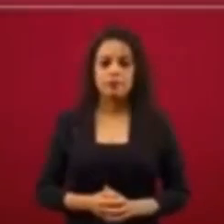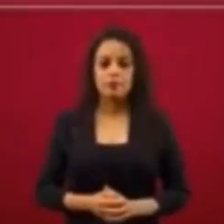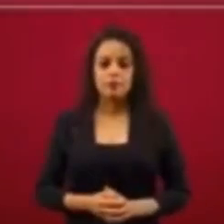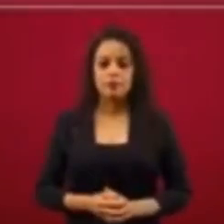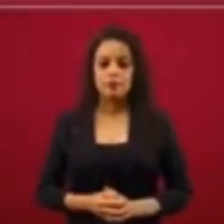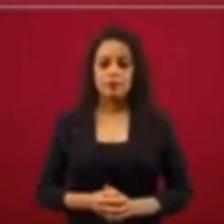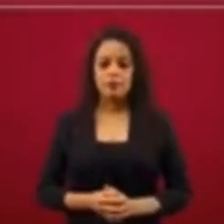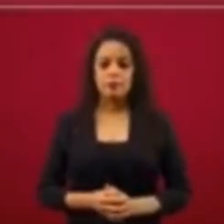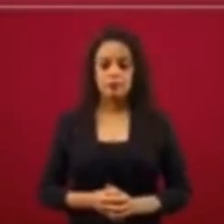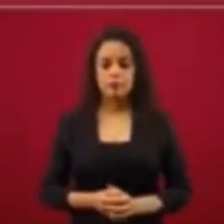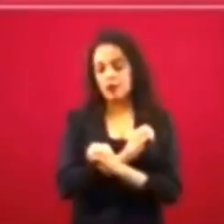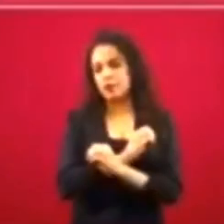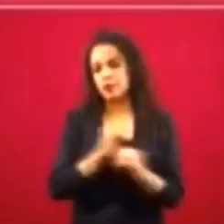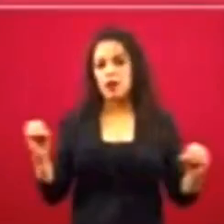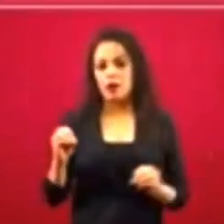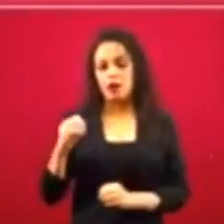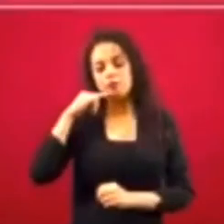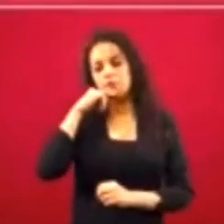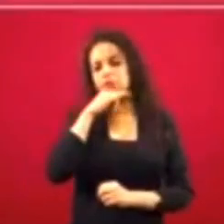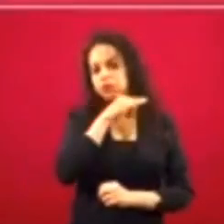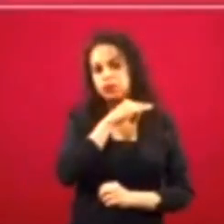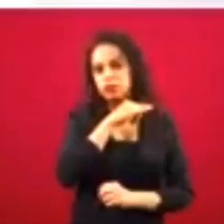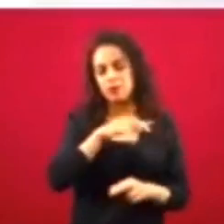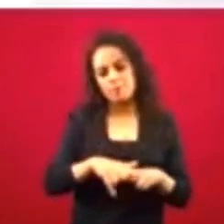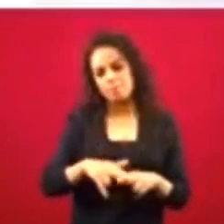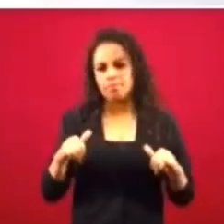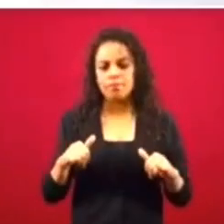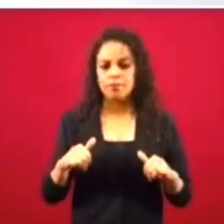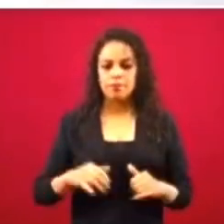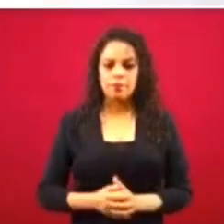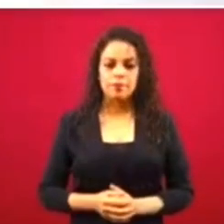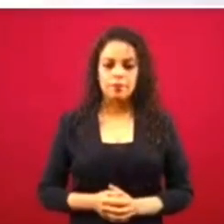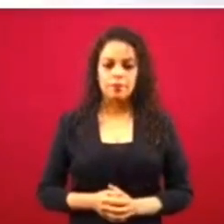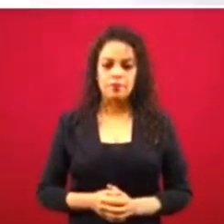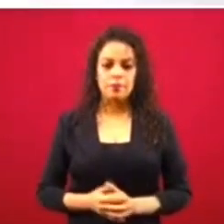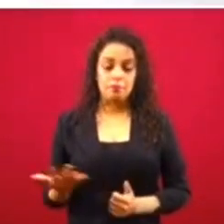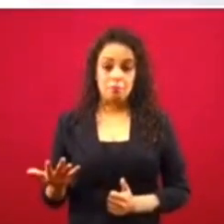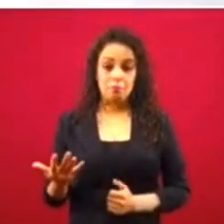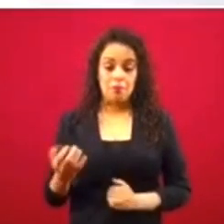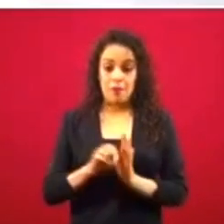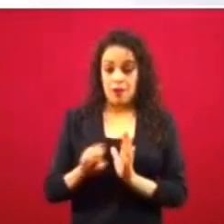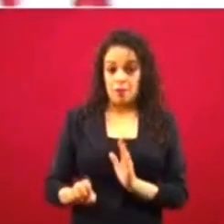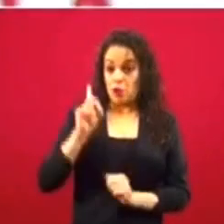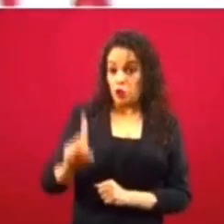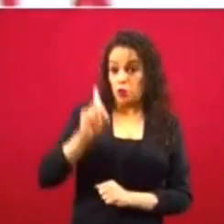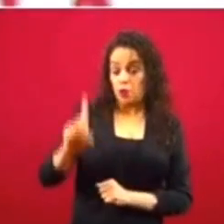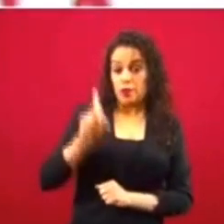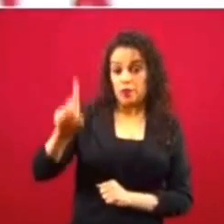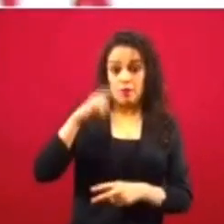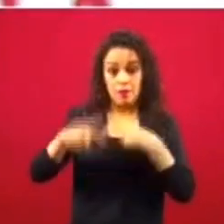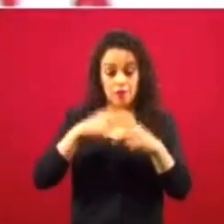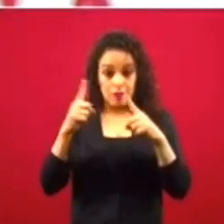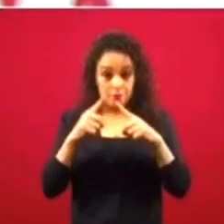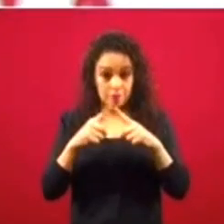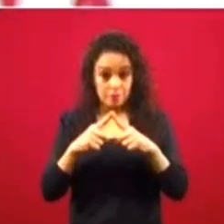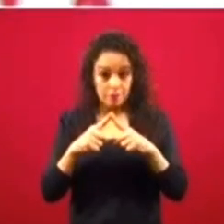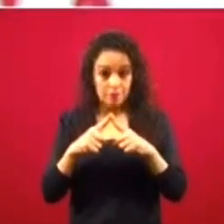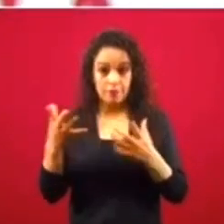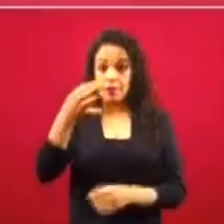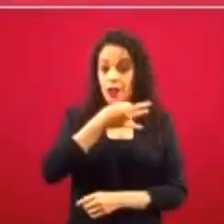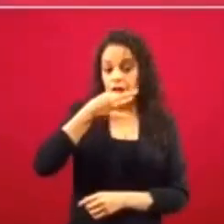Nada de hipocresía. Es muy bien, la iglesia, todos los domingos, confesar, comulgar,